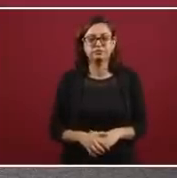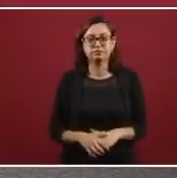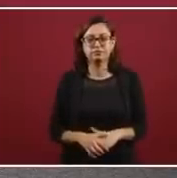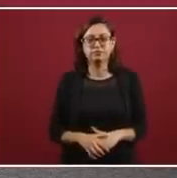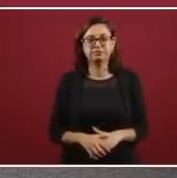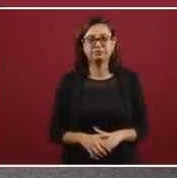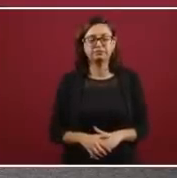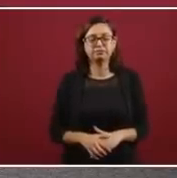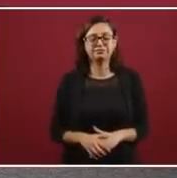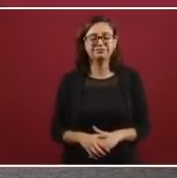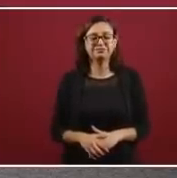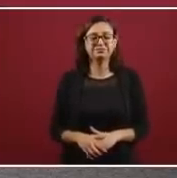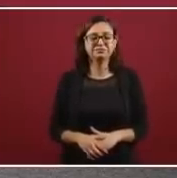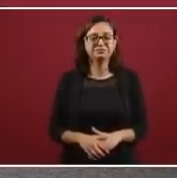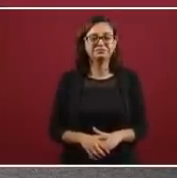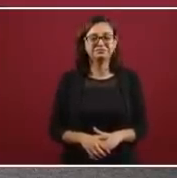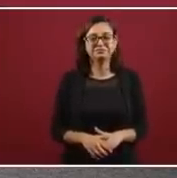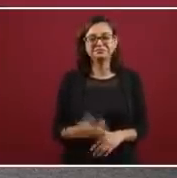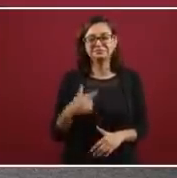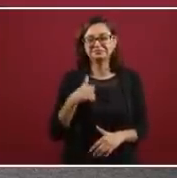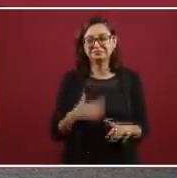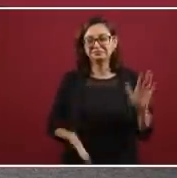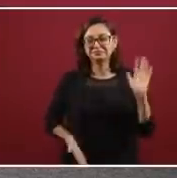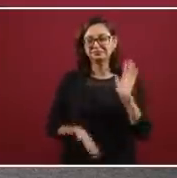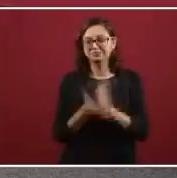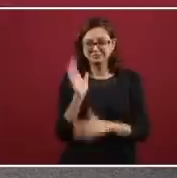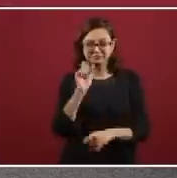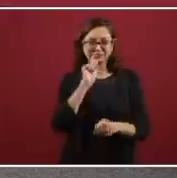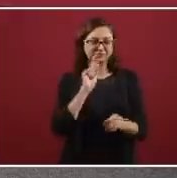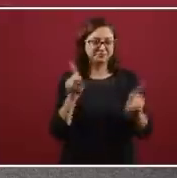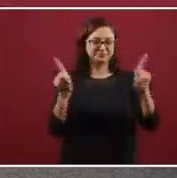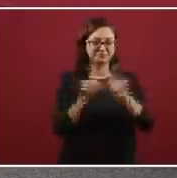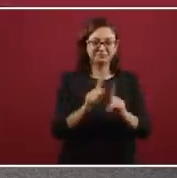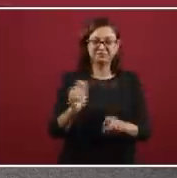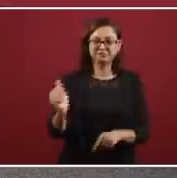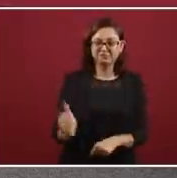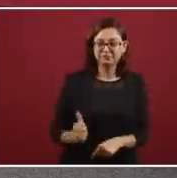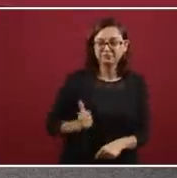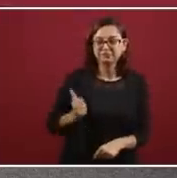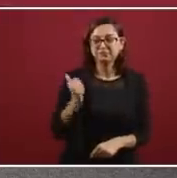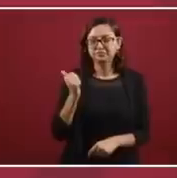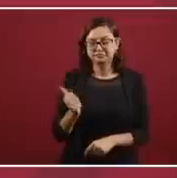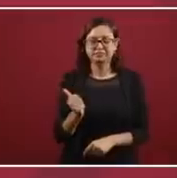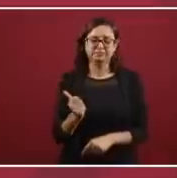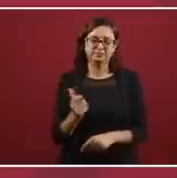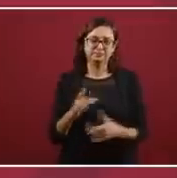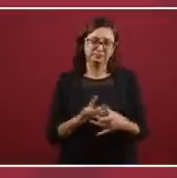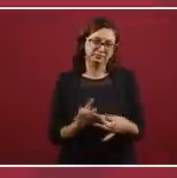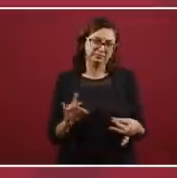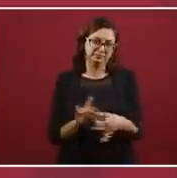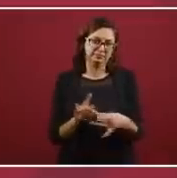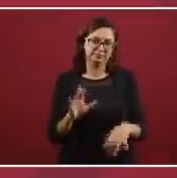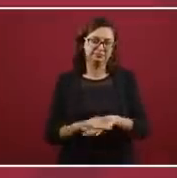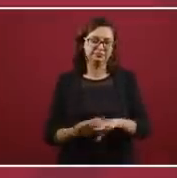vamos, y aprovecho también para subrayarlo,